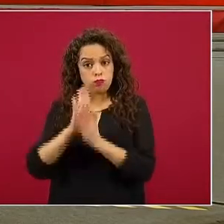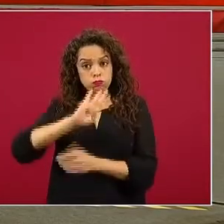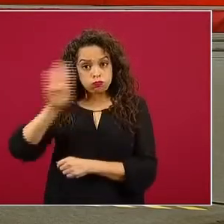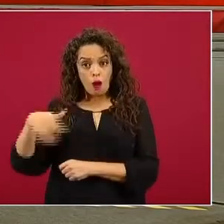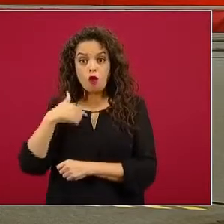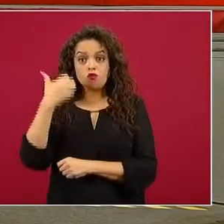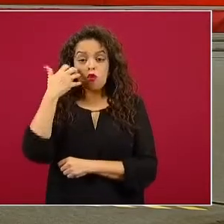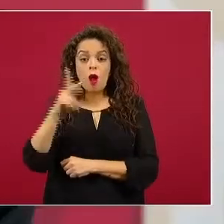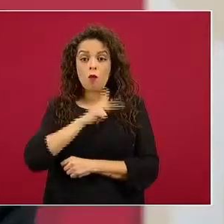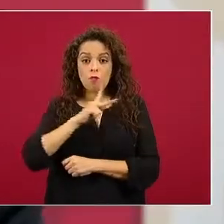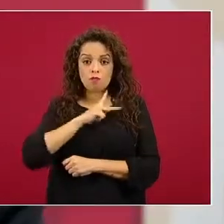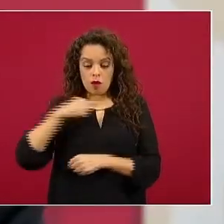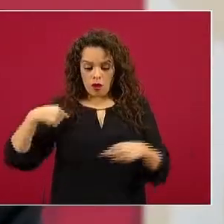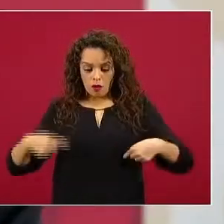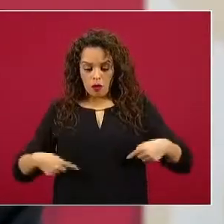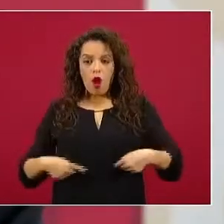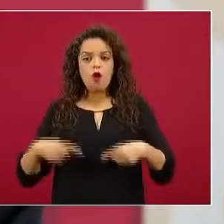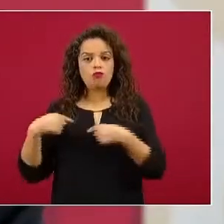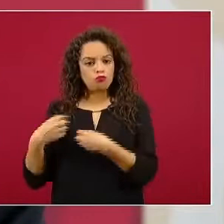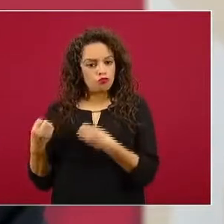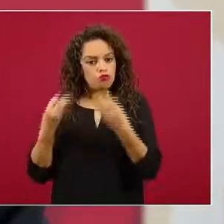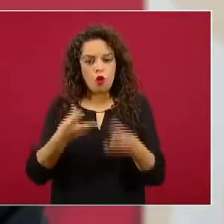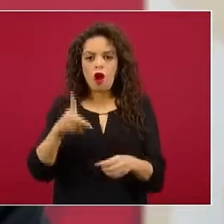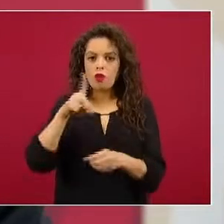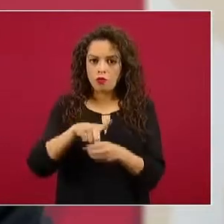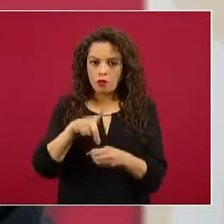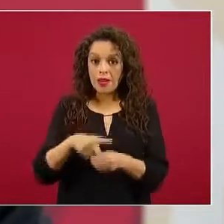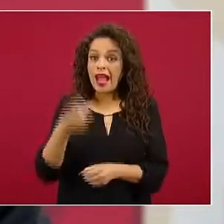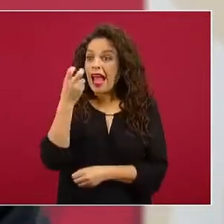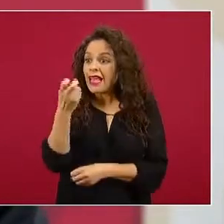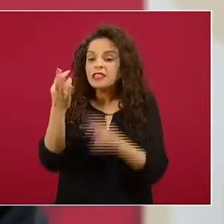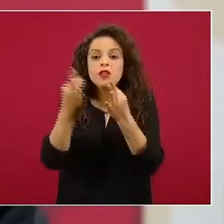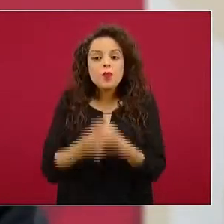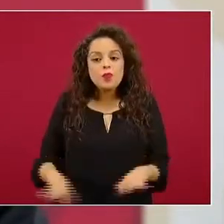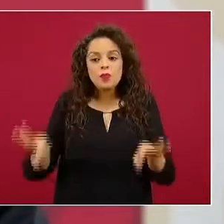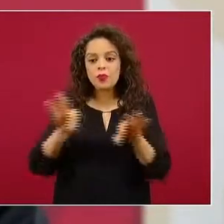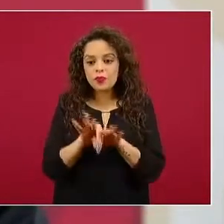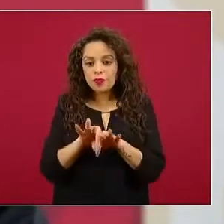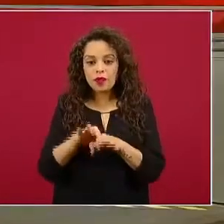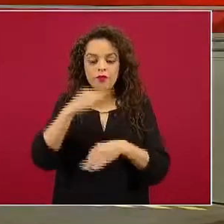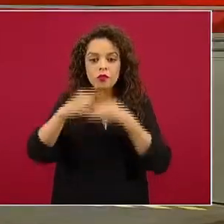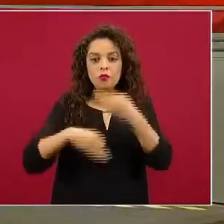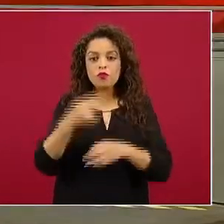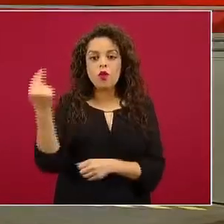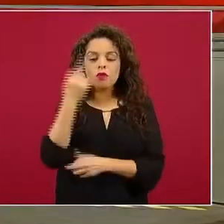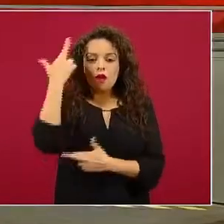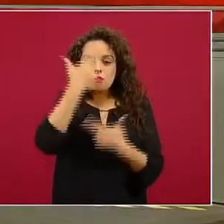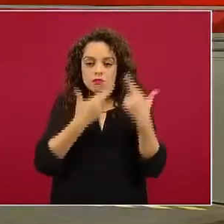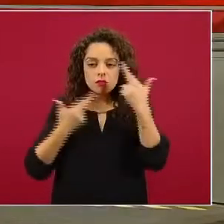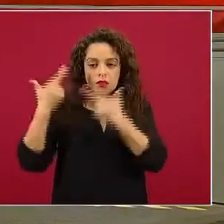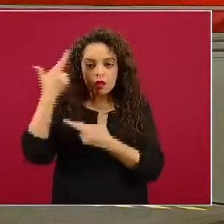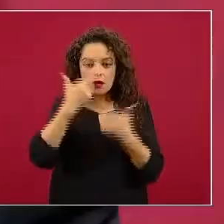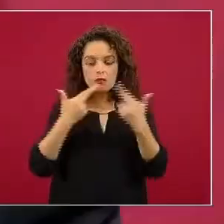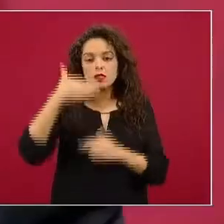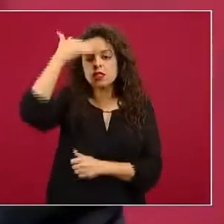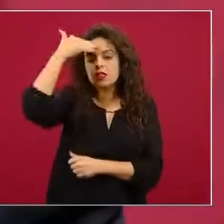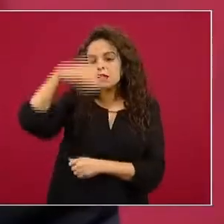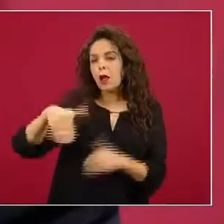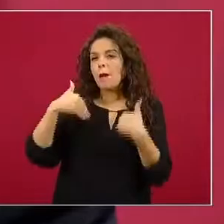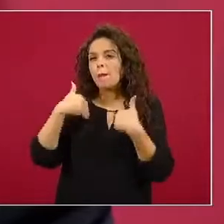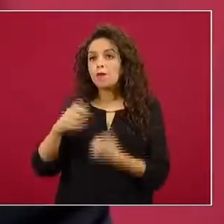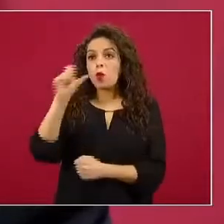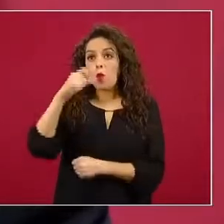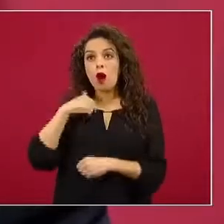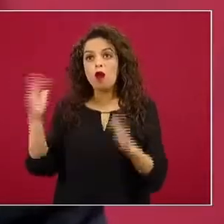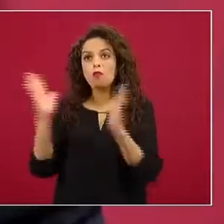donar, entonces eso es lo importante, que nosotros analicemos qué queremos hacer con nuestro cuerpo cuando fallecemos, porque cuando